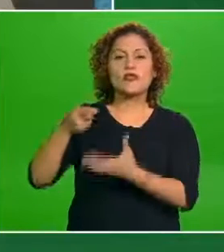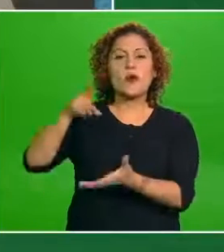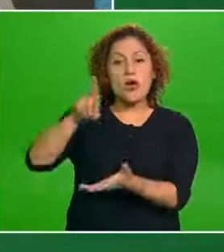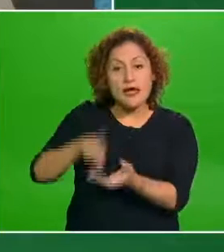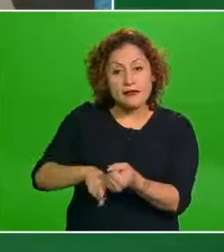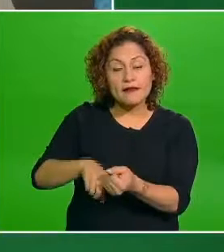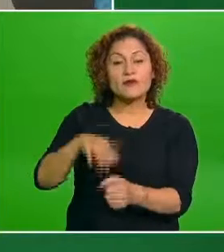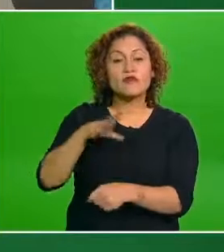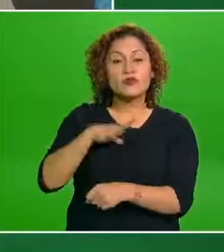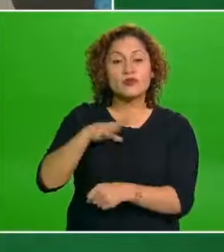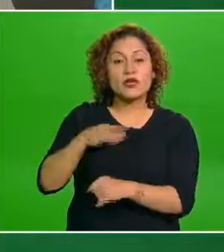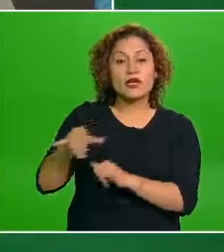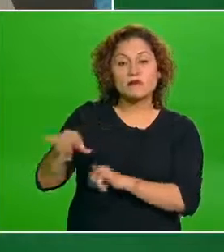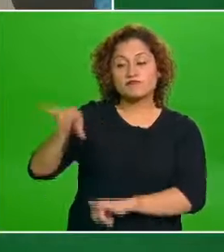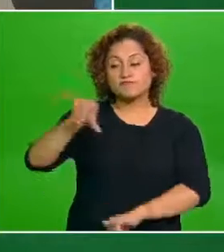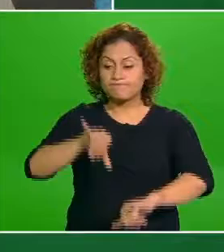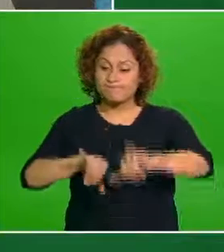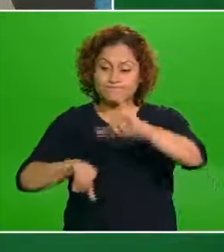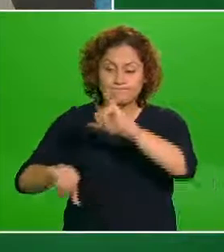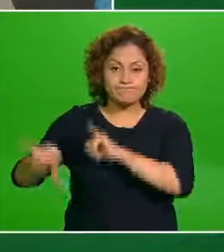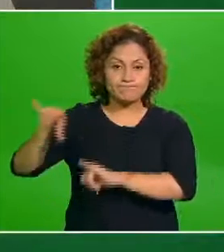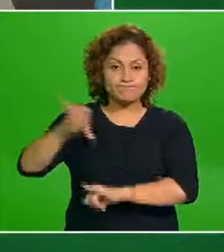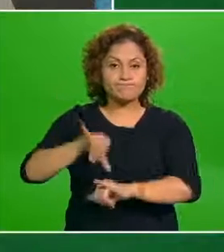proceso de